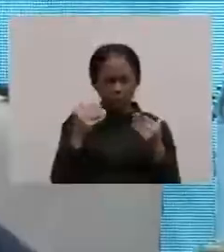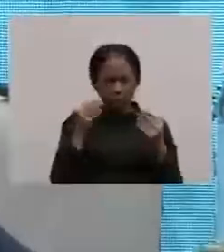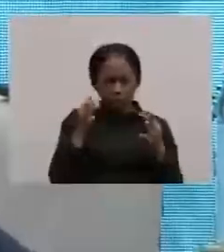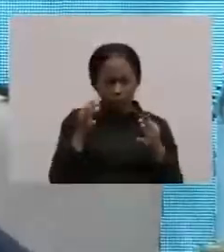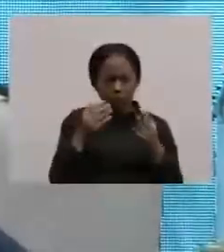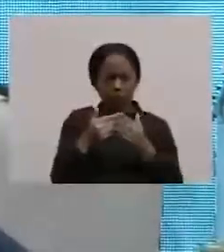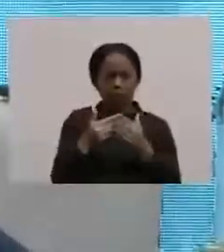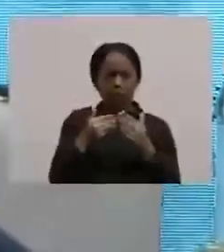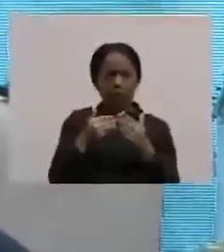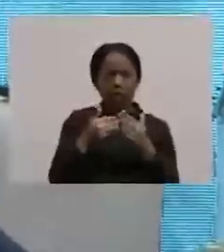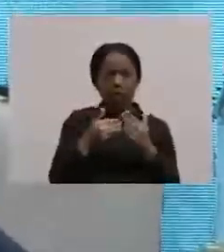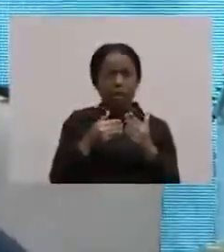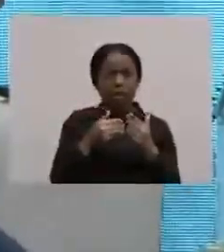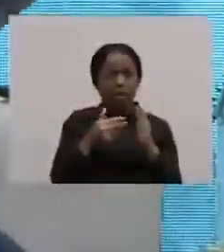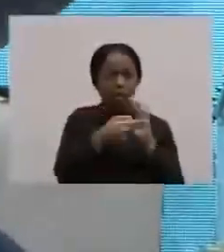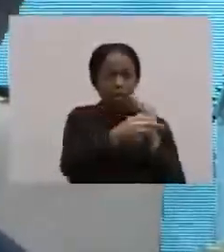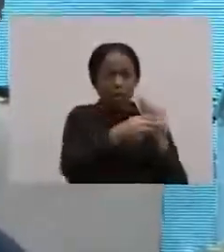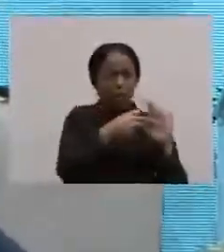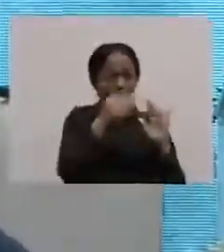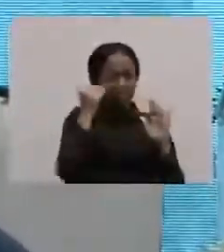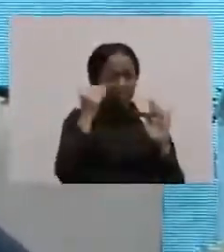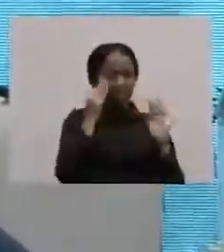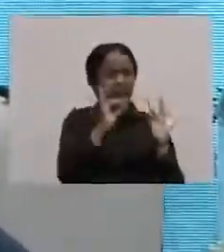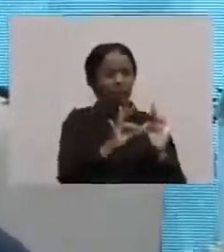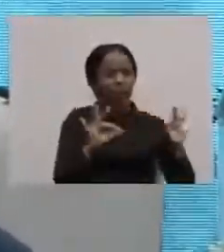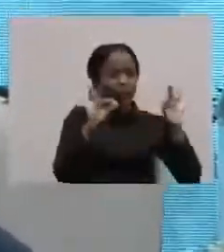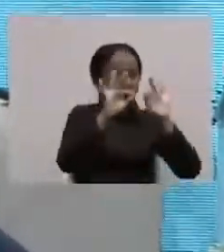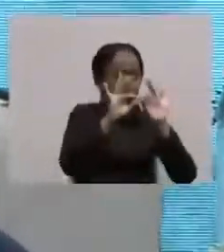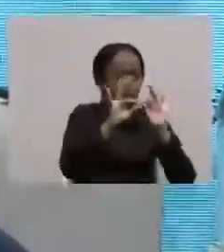valorar las marcas que están reconocidas como,